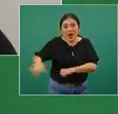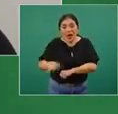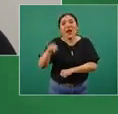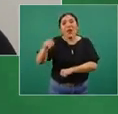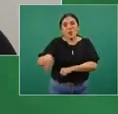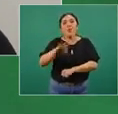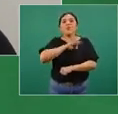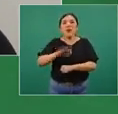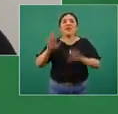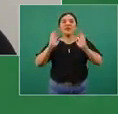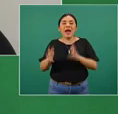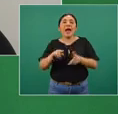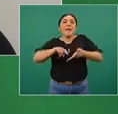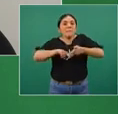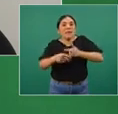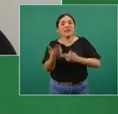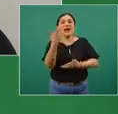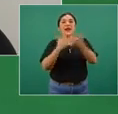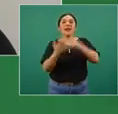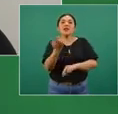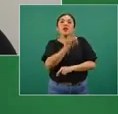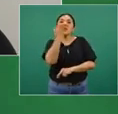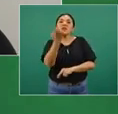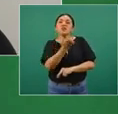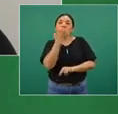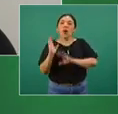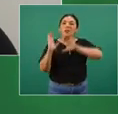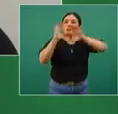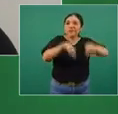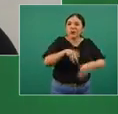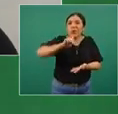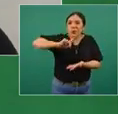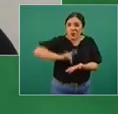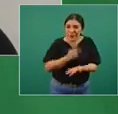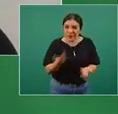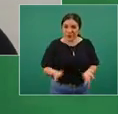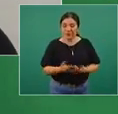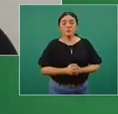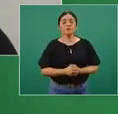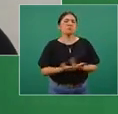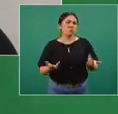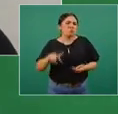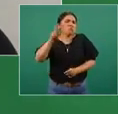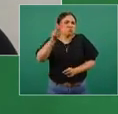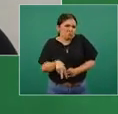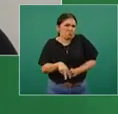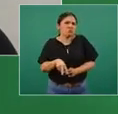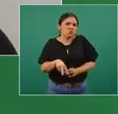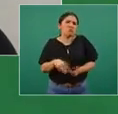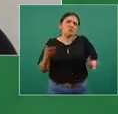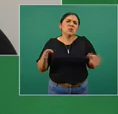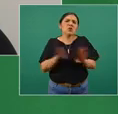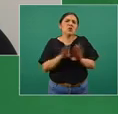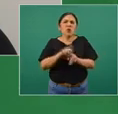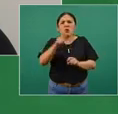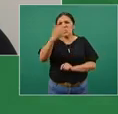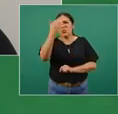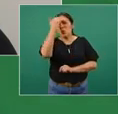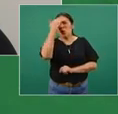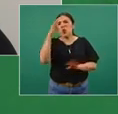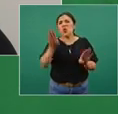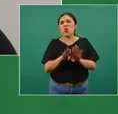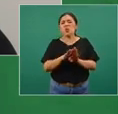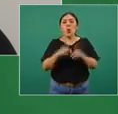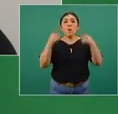contribuir a la estrategia de regreso a clases presenciales. Obviamente, cualquier interacción directa con